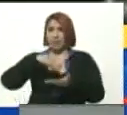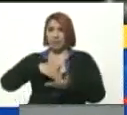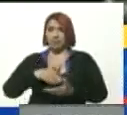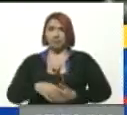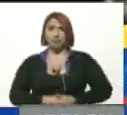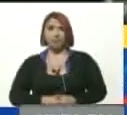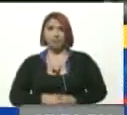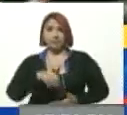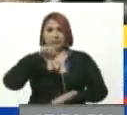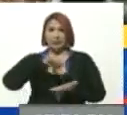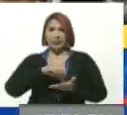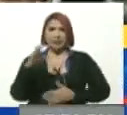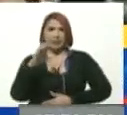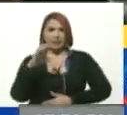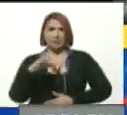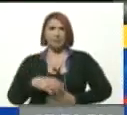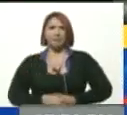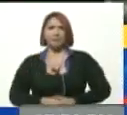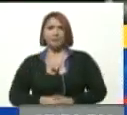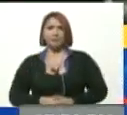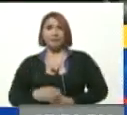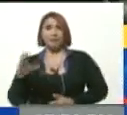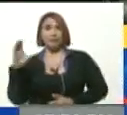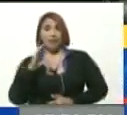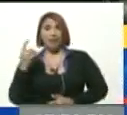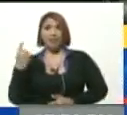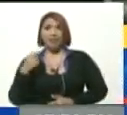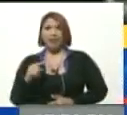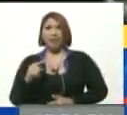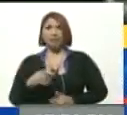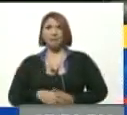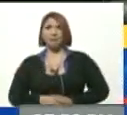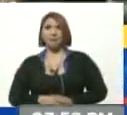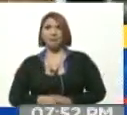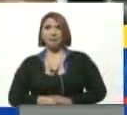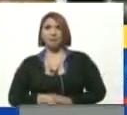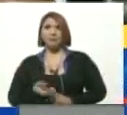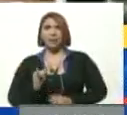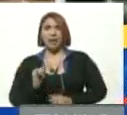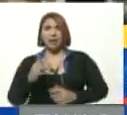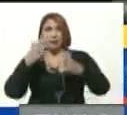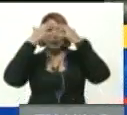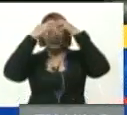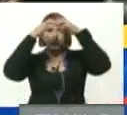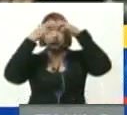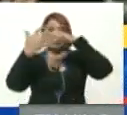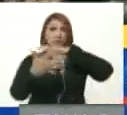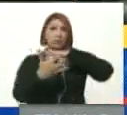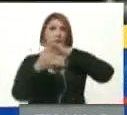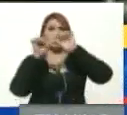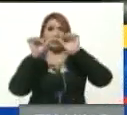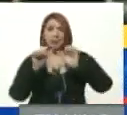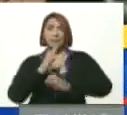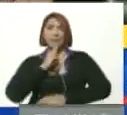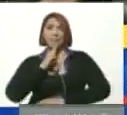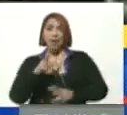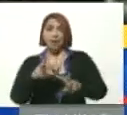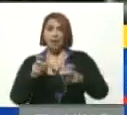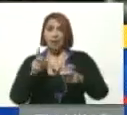la ciudad de Caracas como tal. Y Caracas tiene la singularidad que ahí se encuentran los cerebros electrónicos del sistema bancario, del